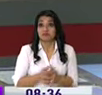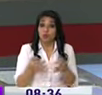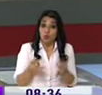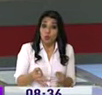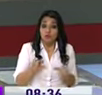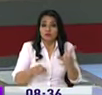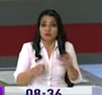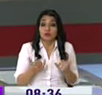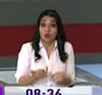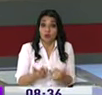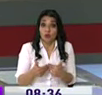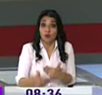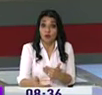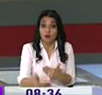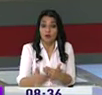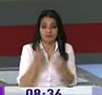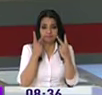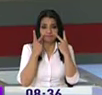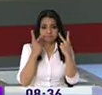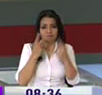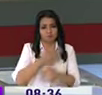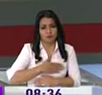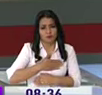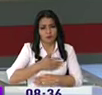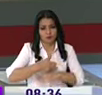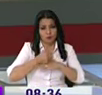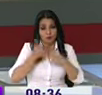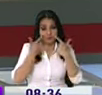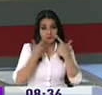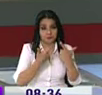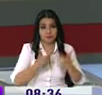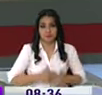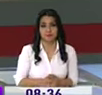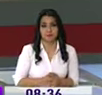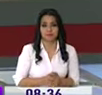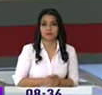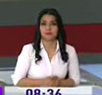este tiempo? Por favor, autoridades, para ustedes, la siguiente nota.